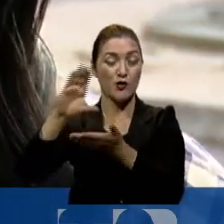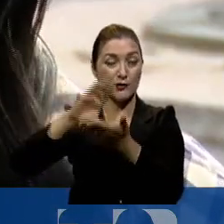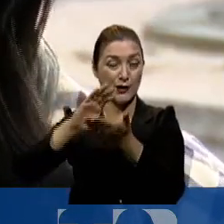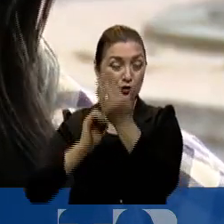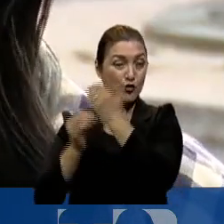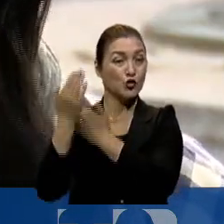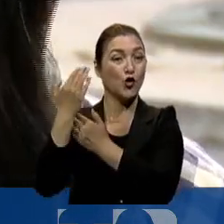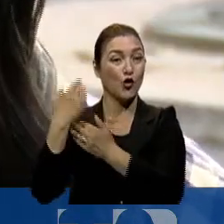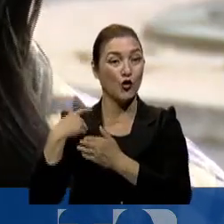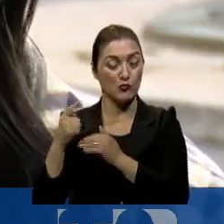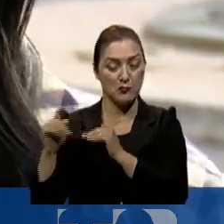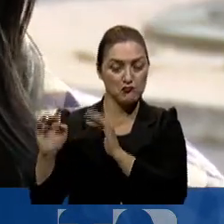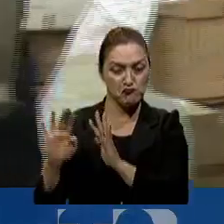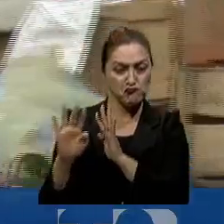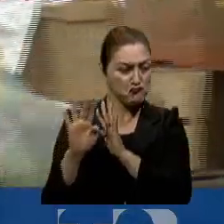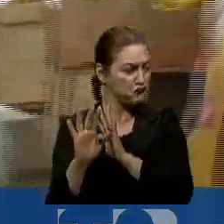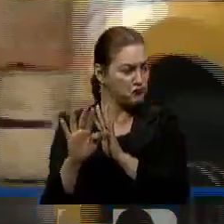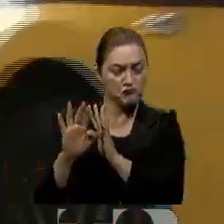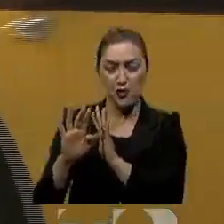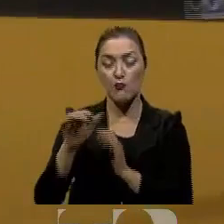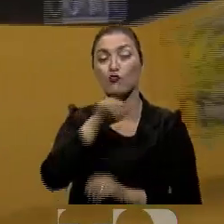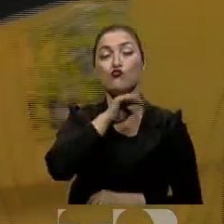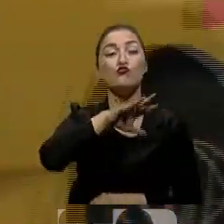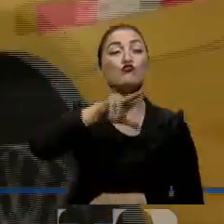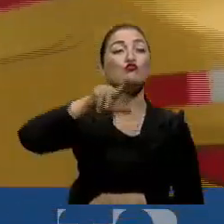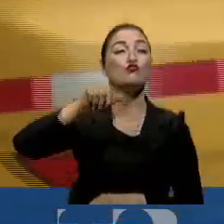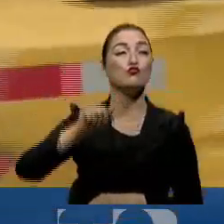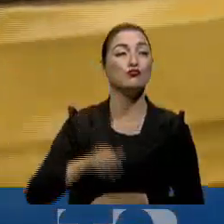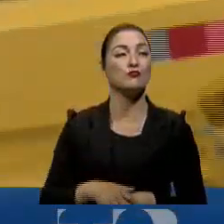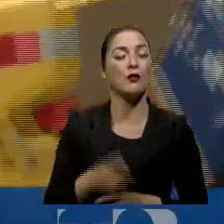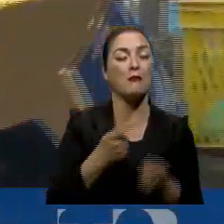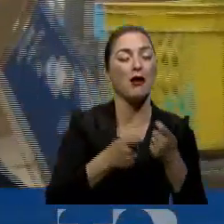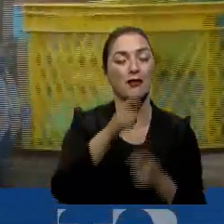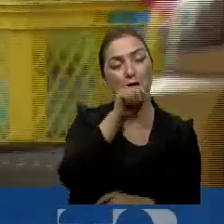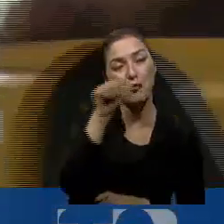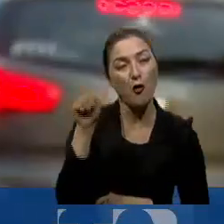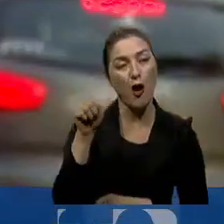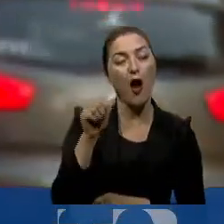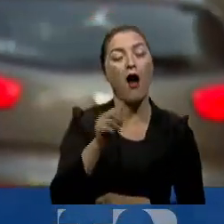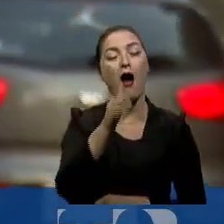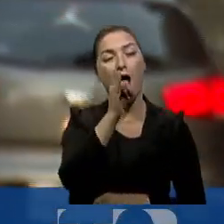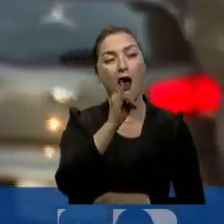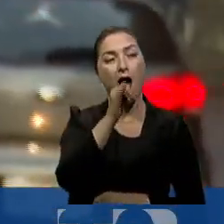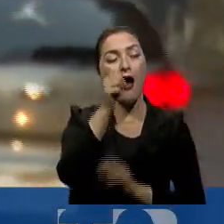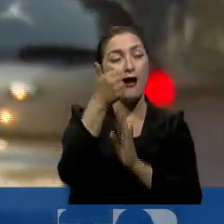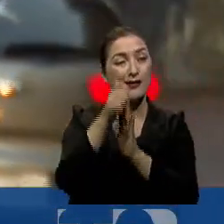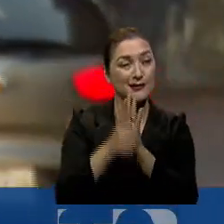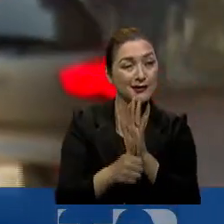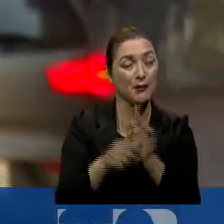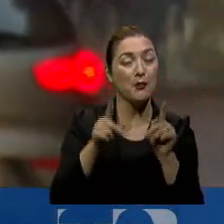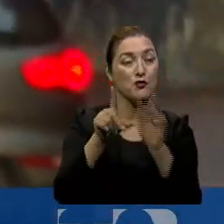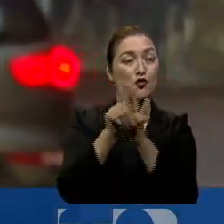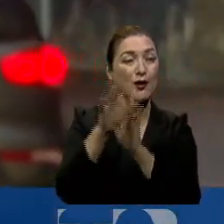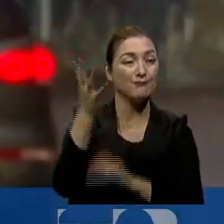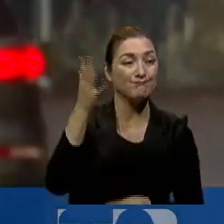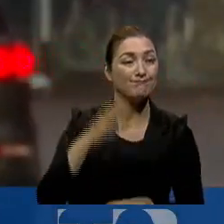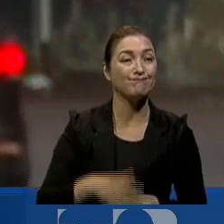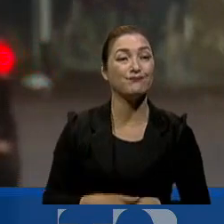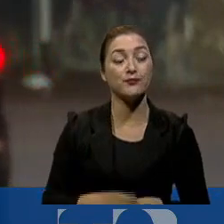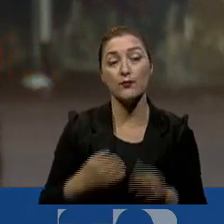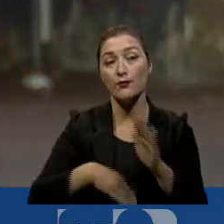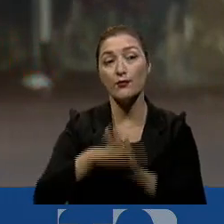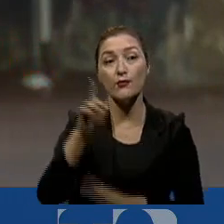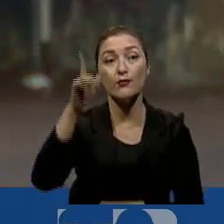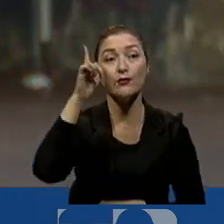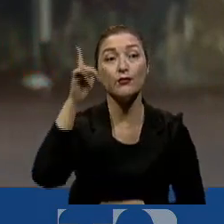histórico, entonces hay mucho peligro. A esto se suma el expendio de droga y licor artesanal. En el sector aquí lo que lidera es el microtráfico,